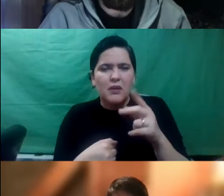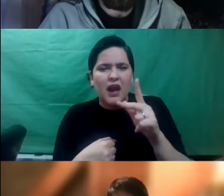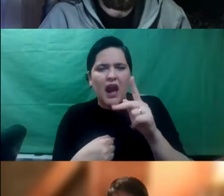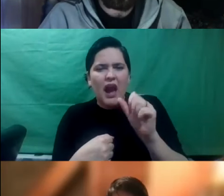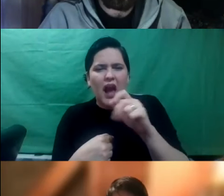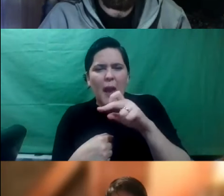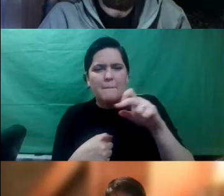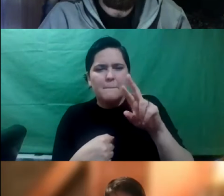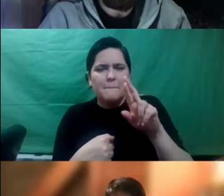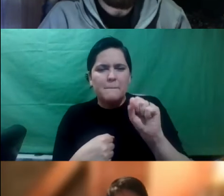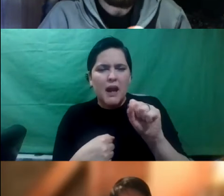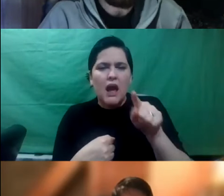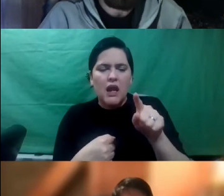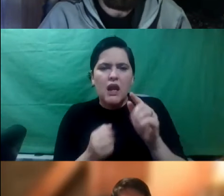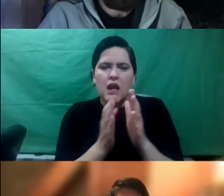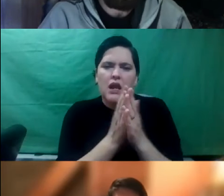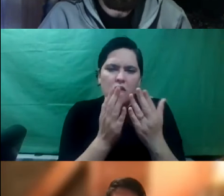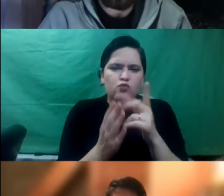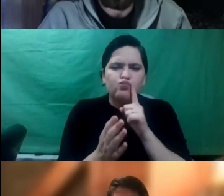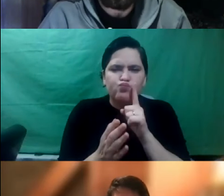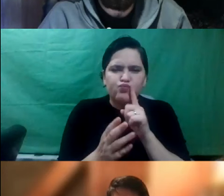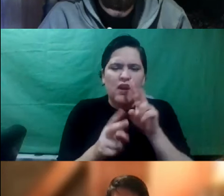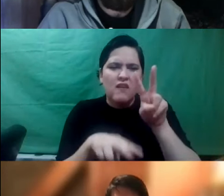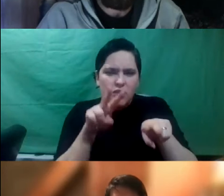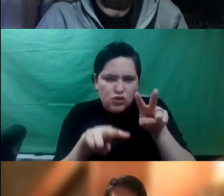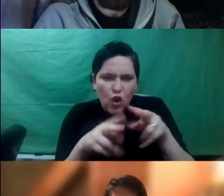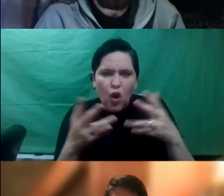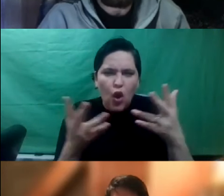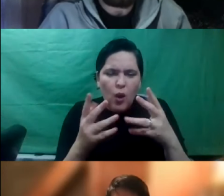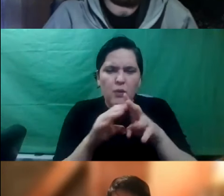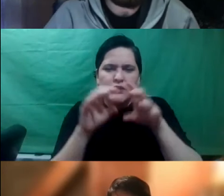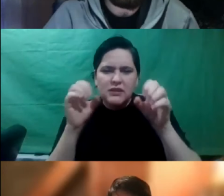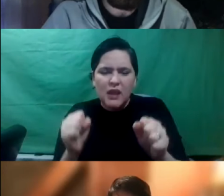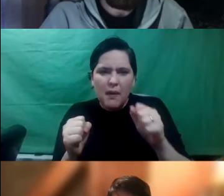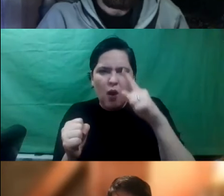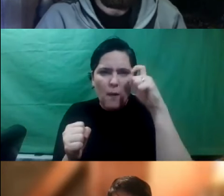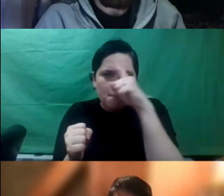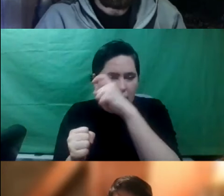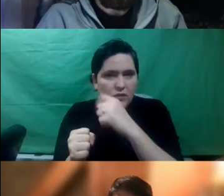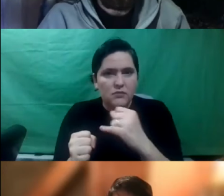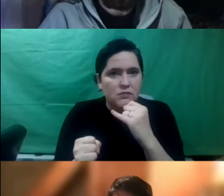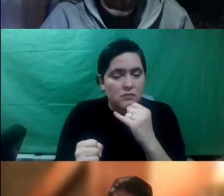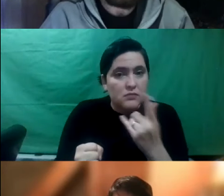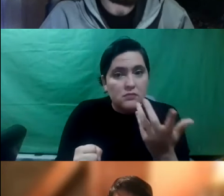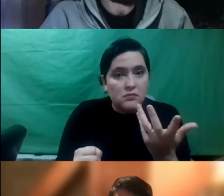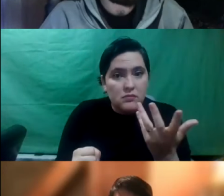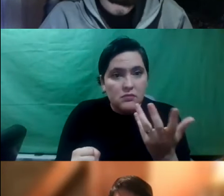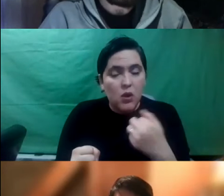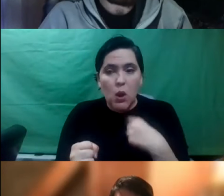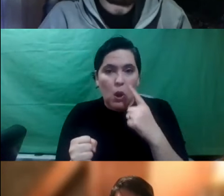tiene libros bastante como de revisión, digamos, y bibliografía acerca de sistemas complejos y la vida. ¿Cómo? Tiene... Eh, no lo